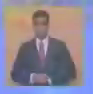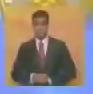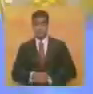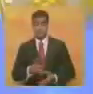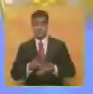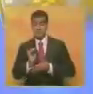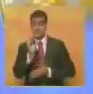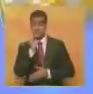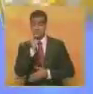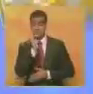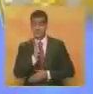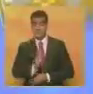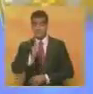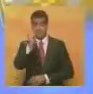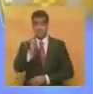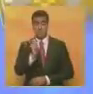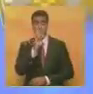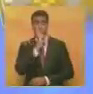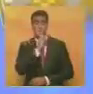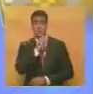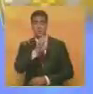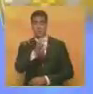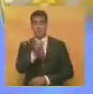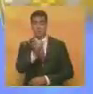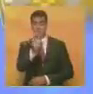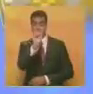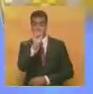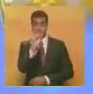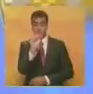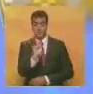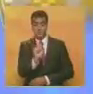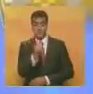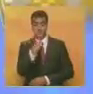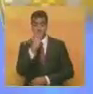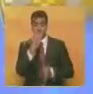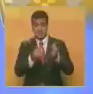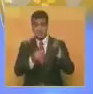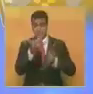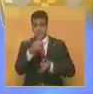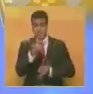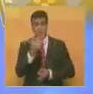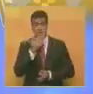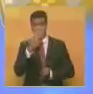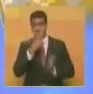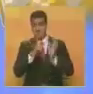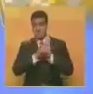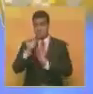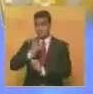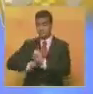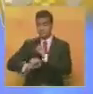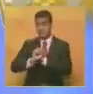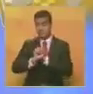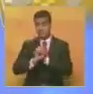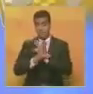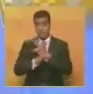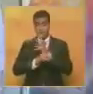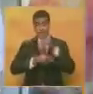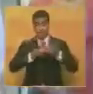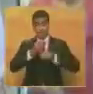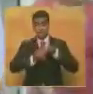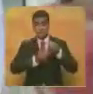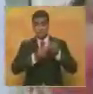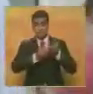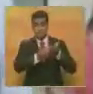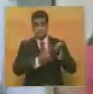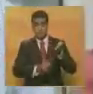Seguimos con más noticias. El diputado Eduardo Gómez Cigala espera que el Tribunal Supremo de Justicia no acepte la ley contra la delincuencia organizada. Afirmó que el